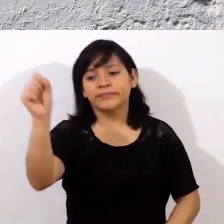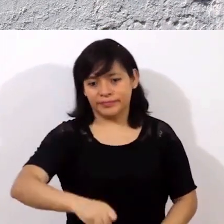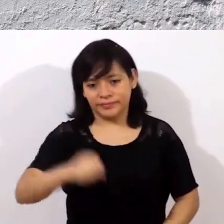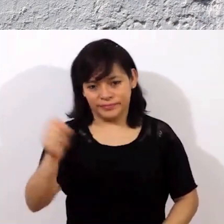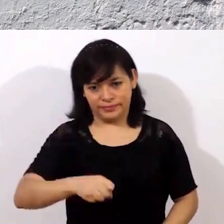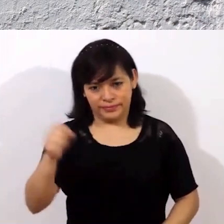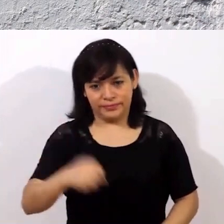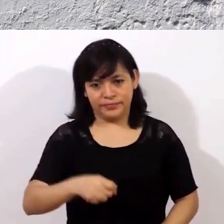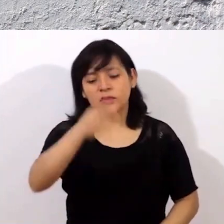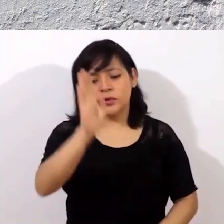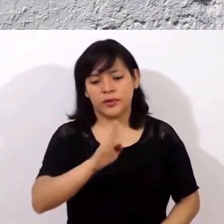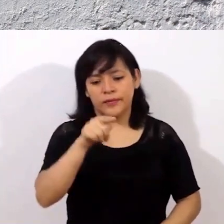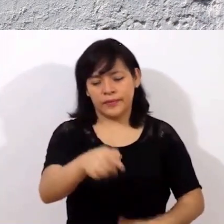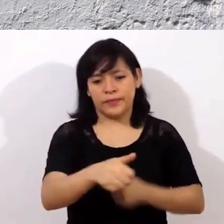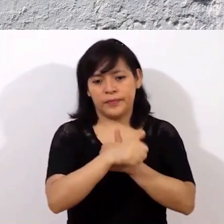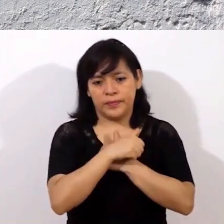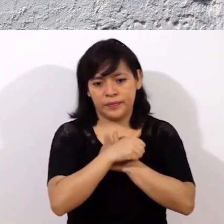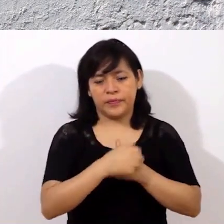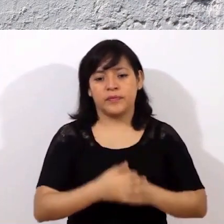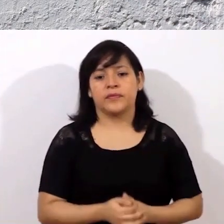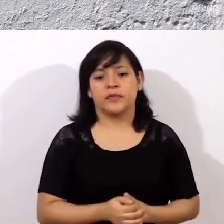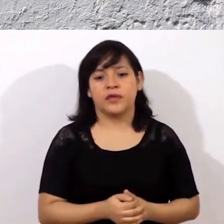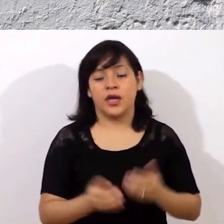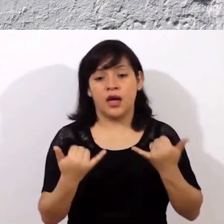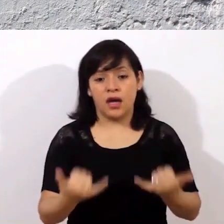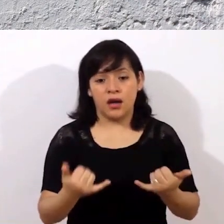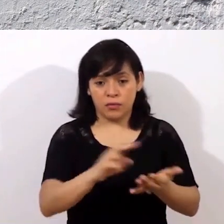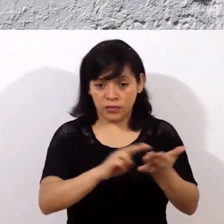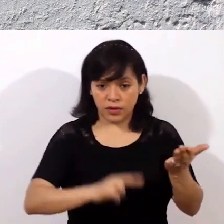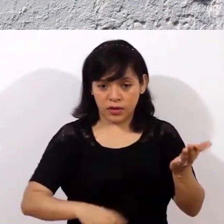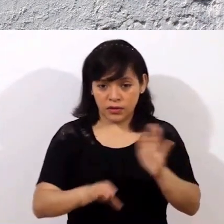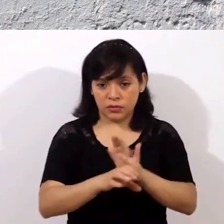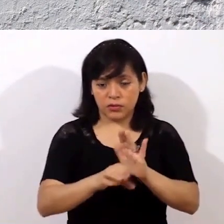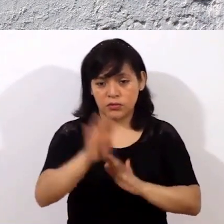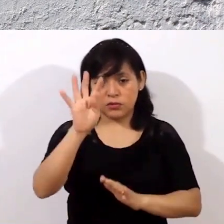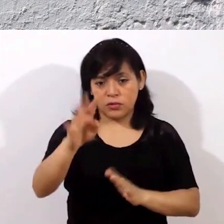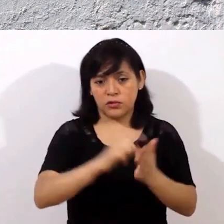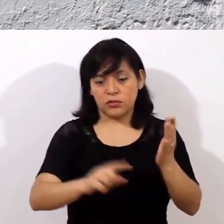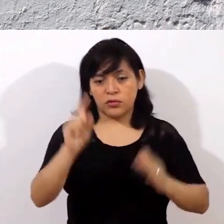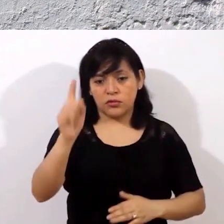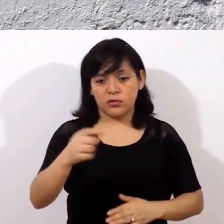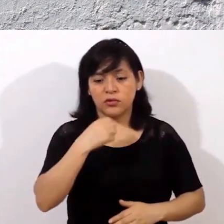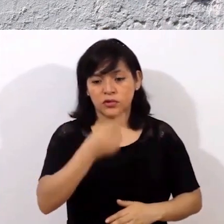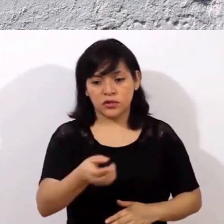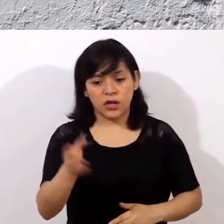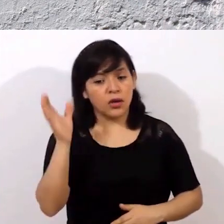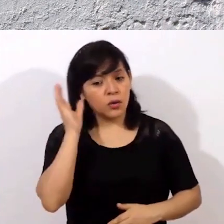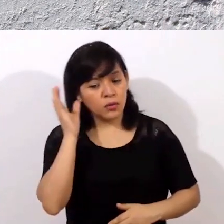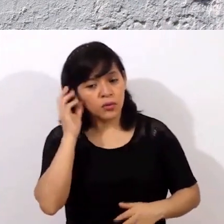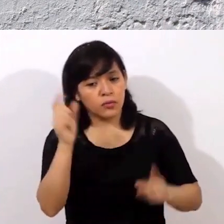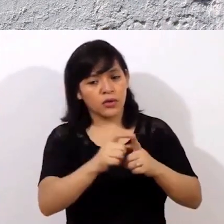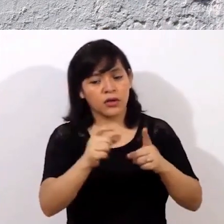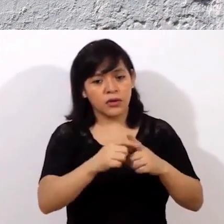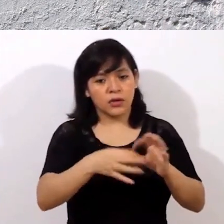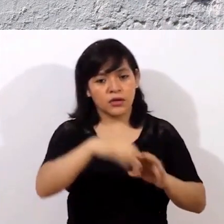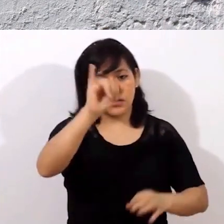algunos aspectos concretos del amor de Dios. Vamos entonces de inmediato, capítulo 4, acompáñame con el versículo 1. Dice